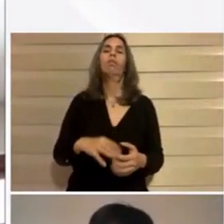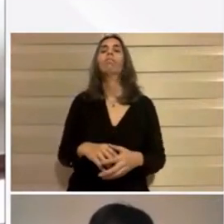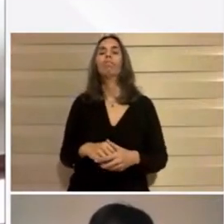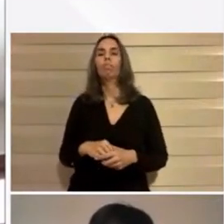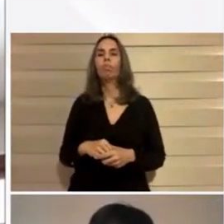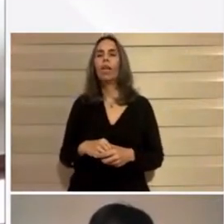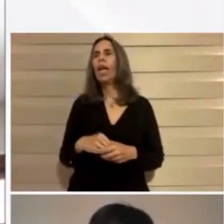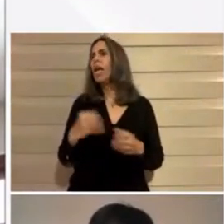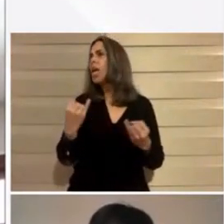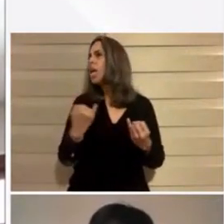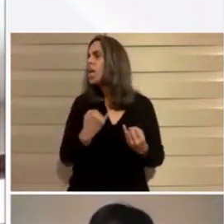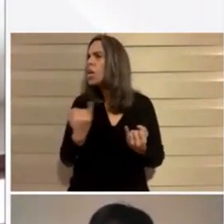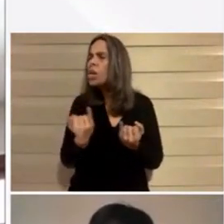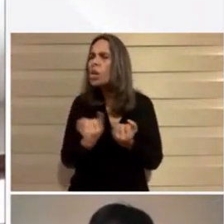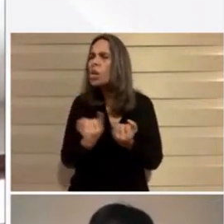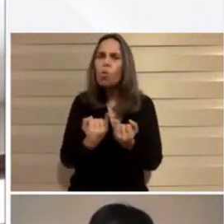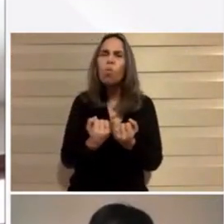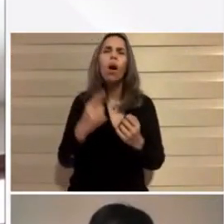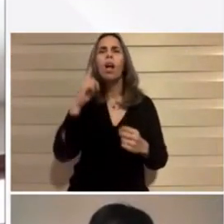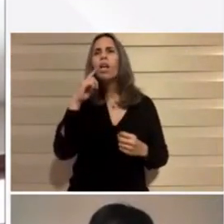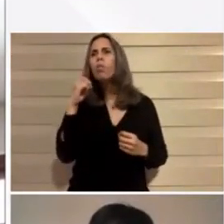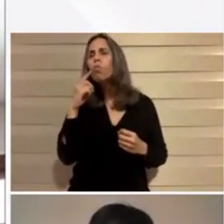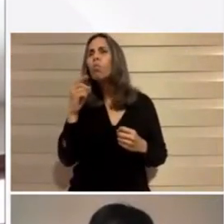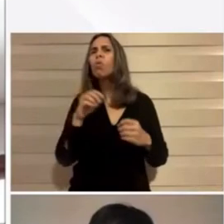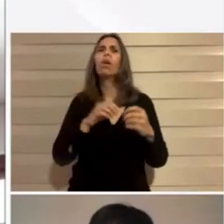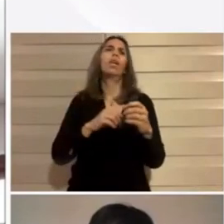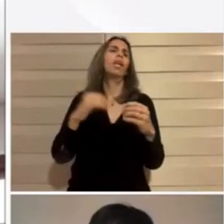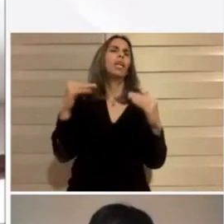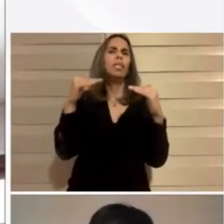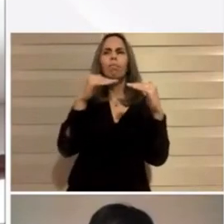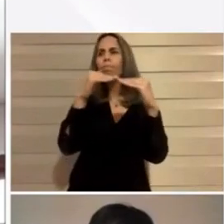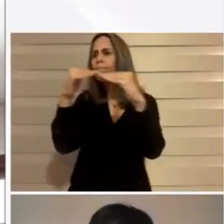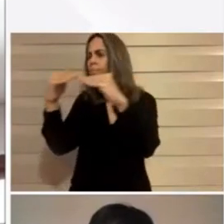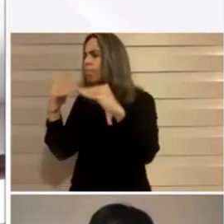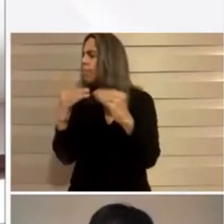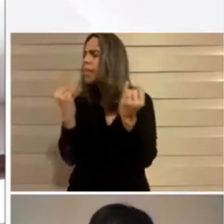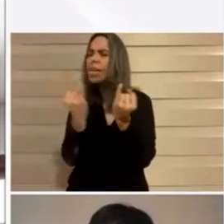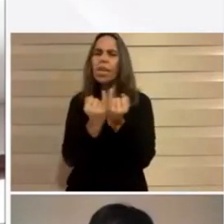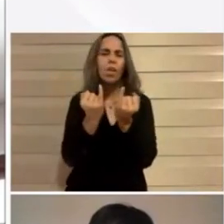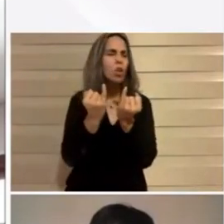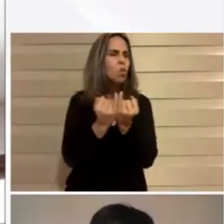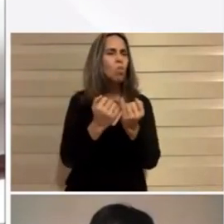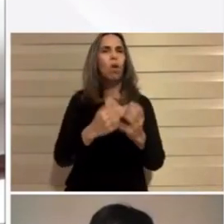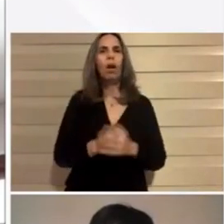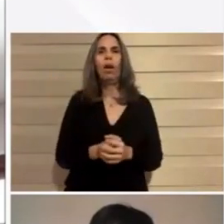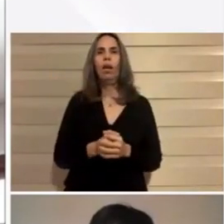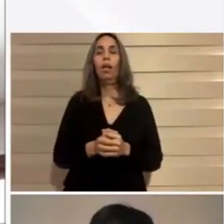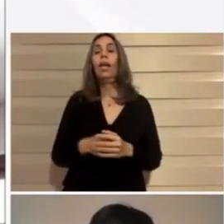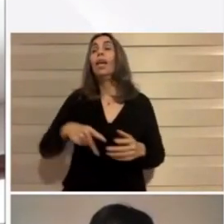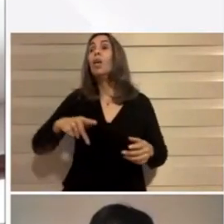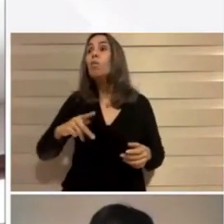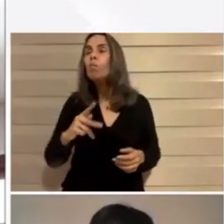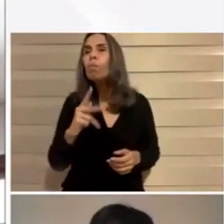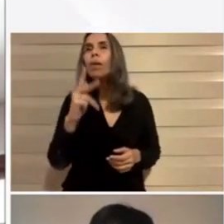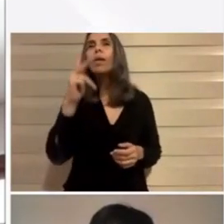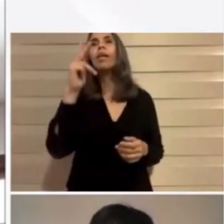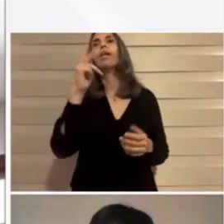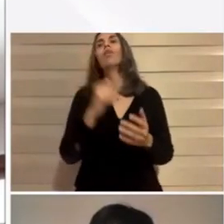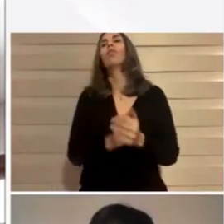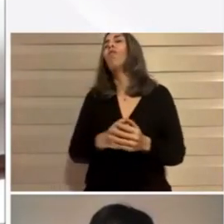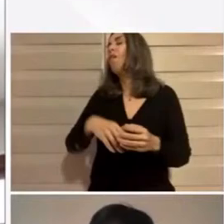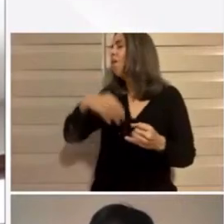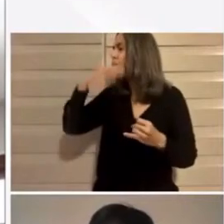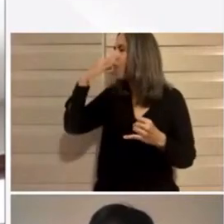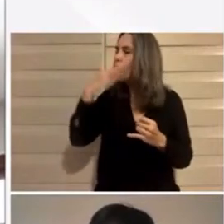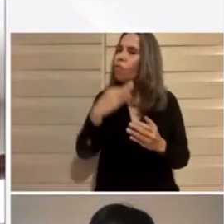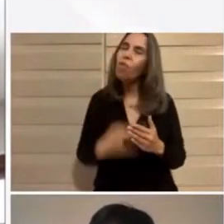ser incluidas en todas las opciones. Por desgracia, todavía nos toca luchar por ello. Y para luchar por